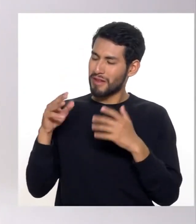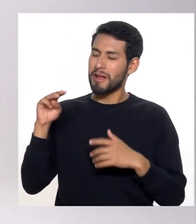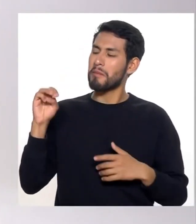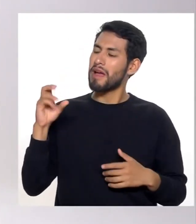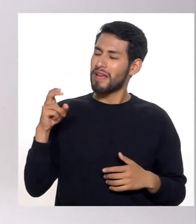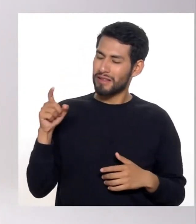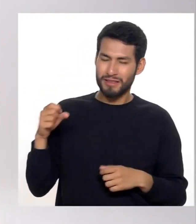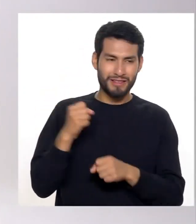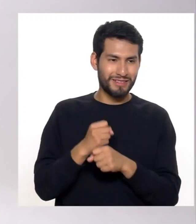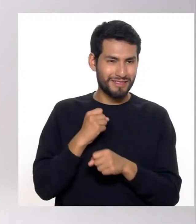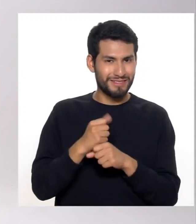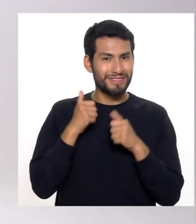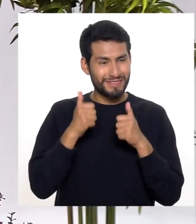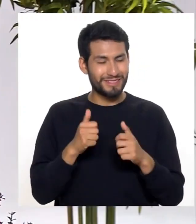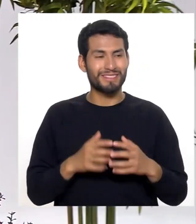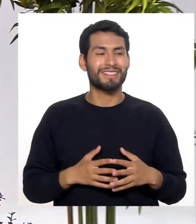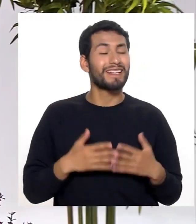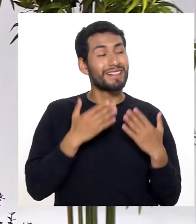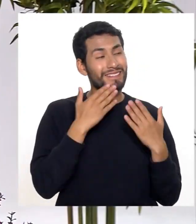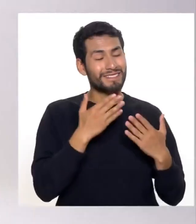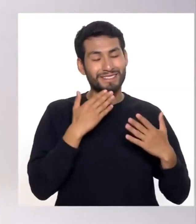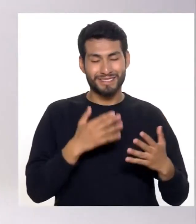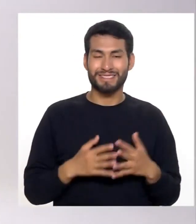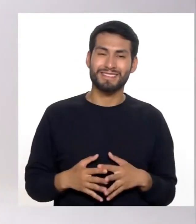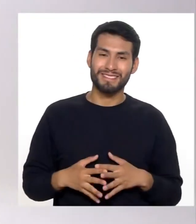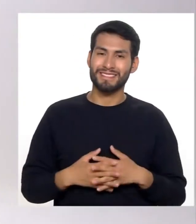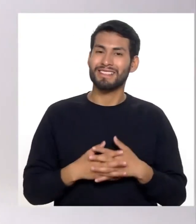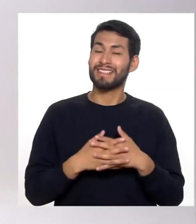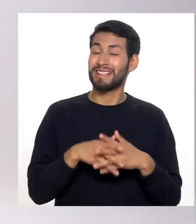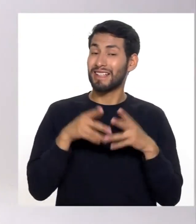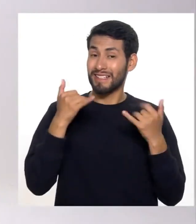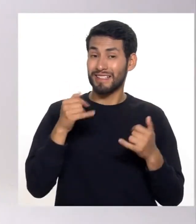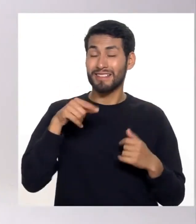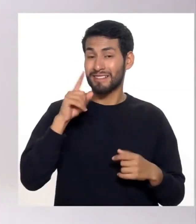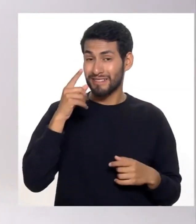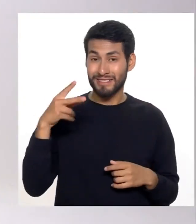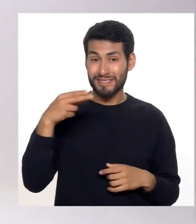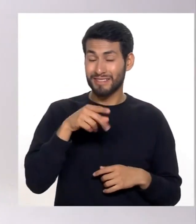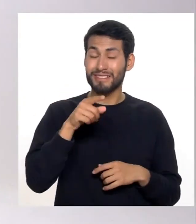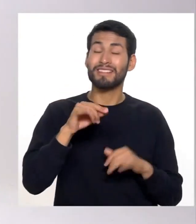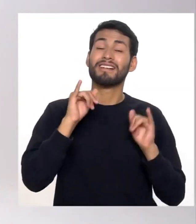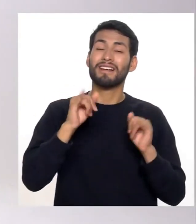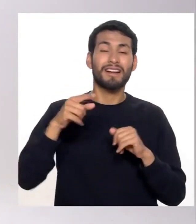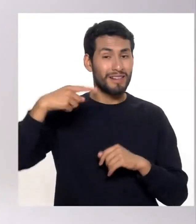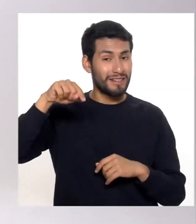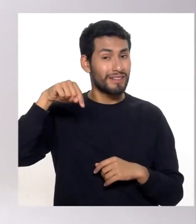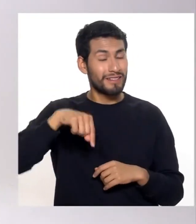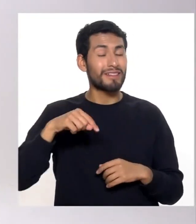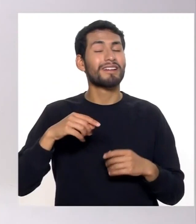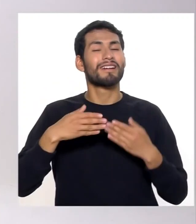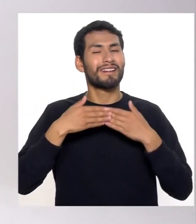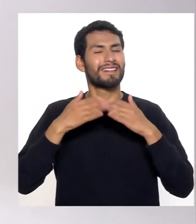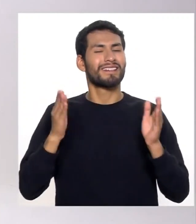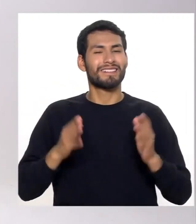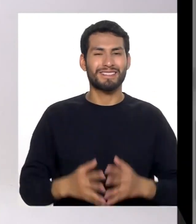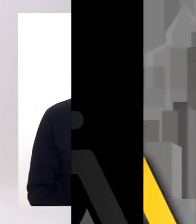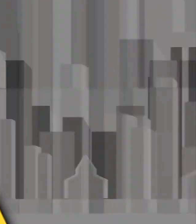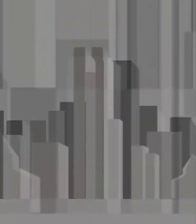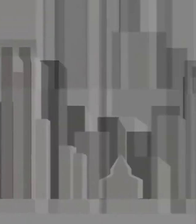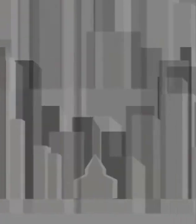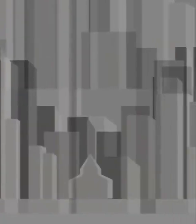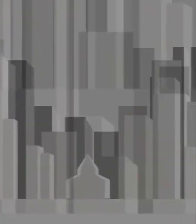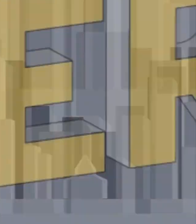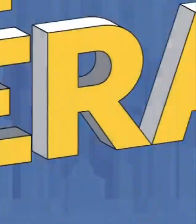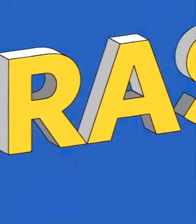Meche, por la labor que están haciendo ustedes. Muchas gracias. Gracias. Amigos, vamos a una pequeña pausa y ya regresamos con más aquí en Sin Barreras.